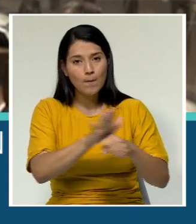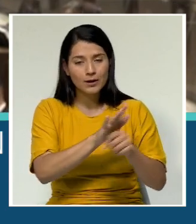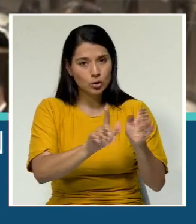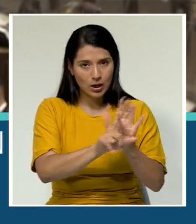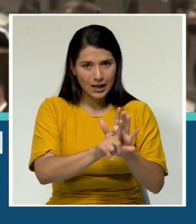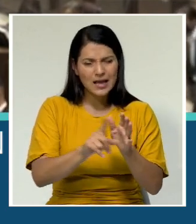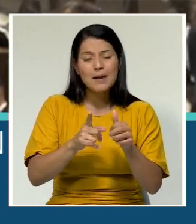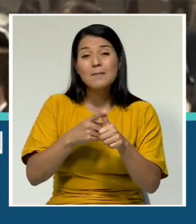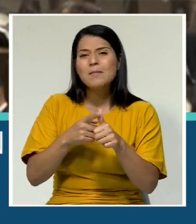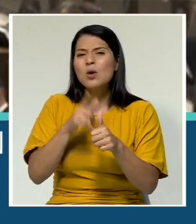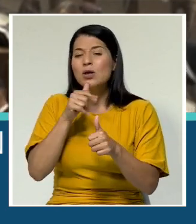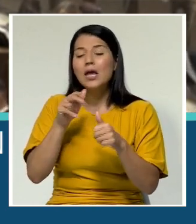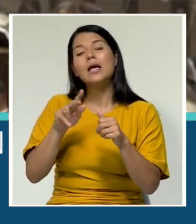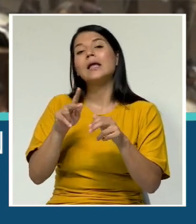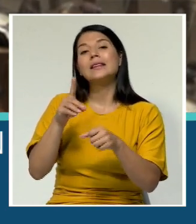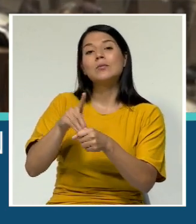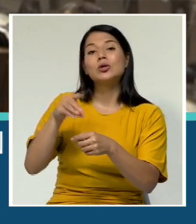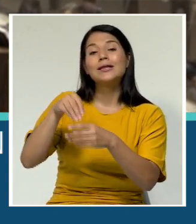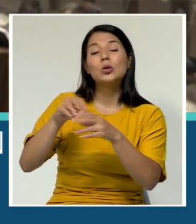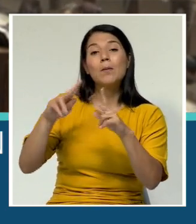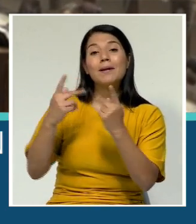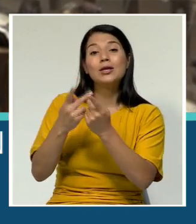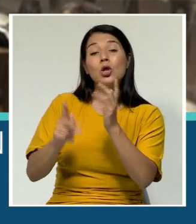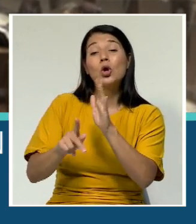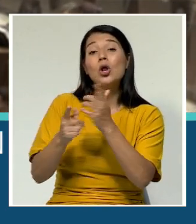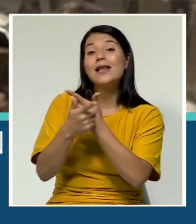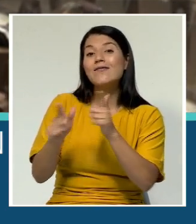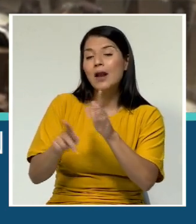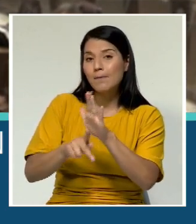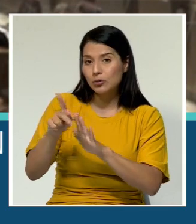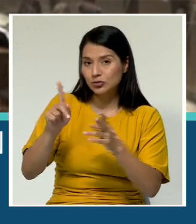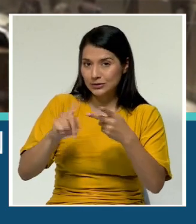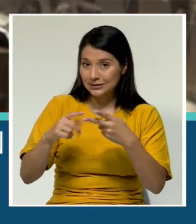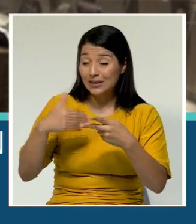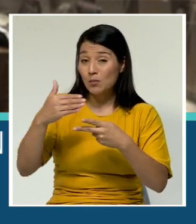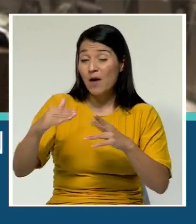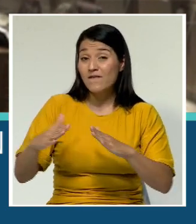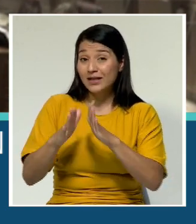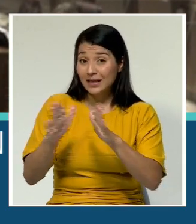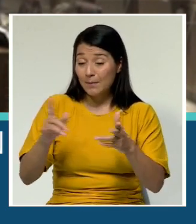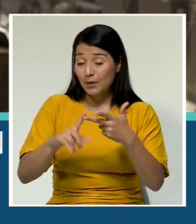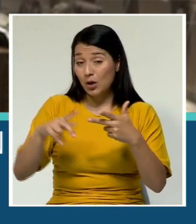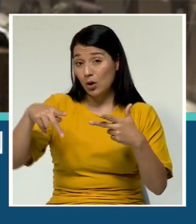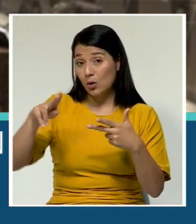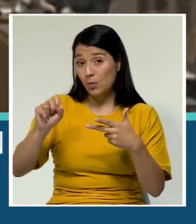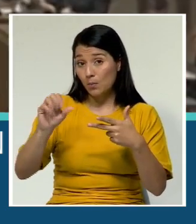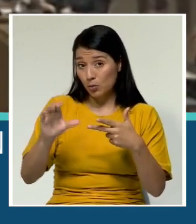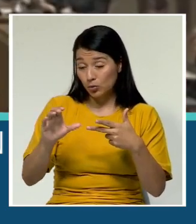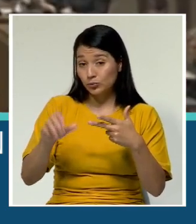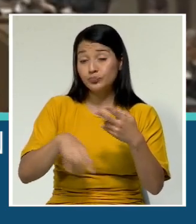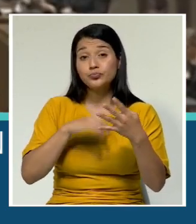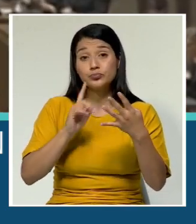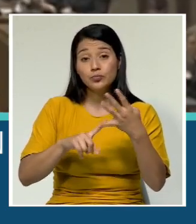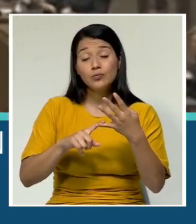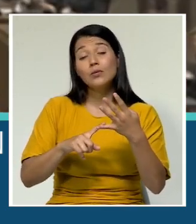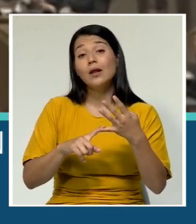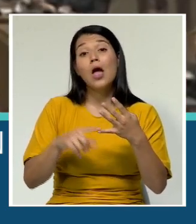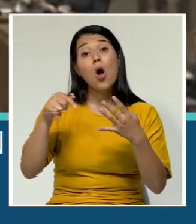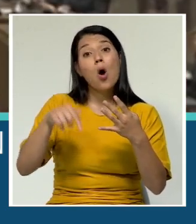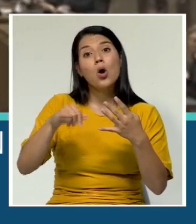Legislativa solicitaron al Poder Ejecutivo el veto parcial de la ley. Los primeros en hacerlo fueron los legisladores del Partido Liberal